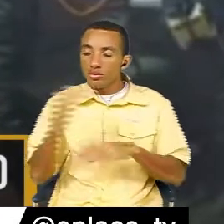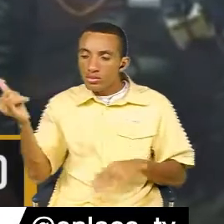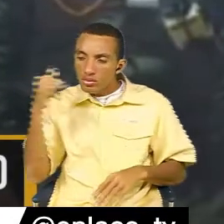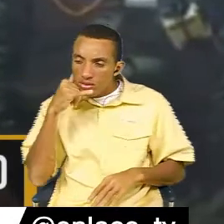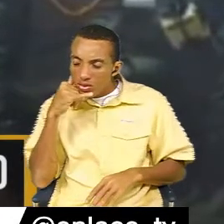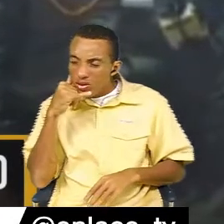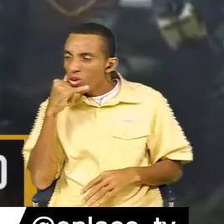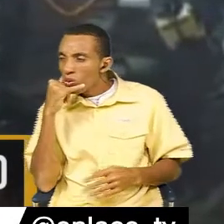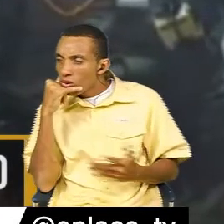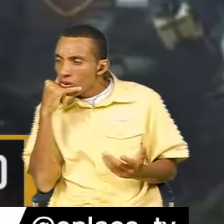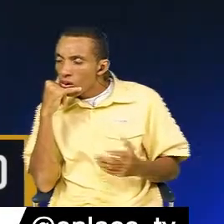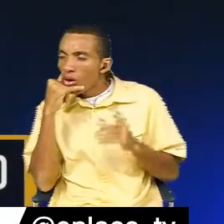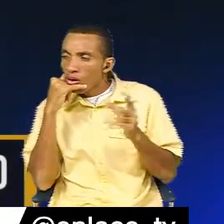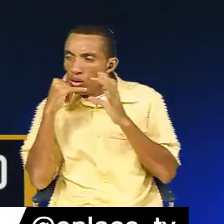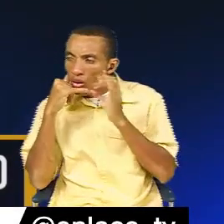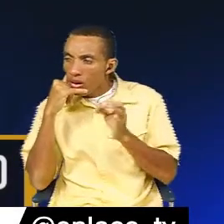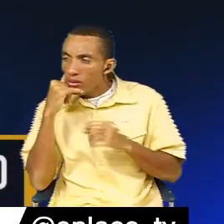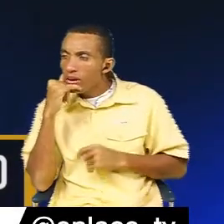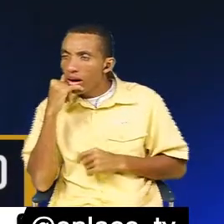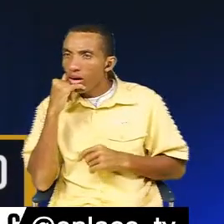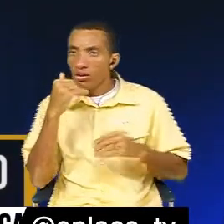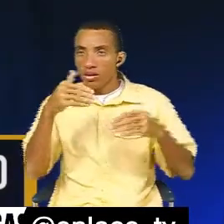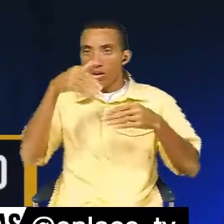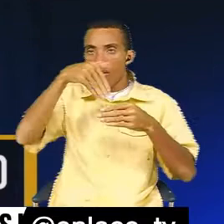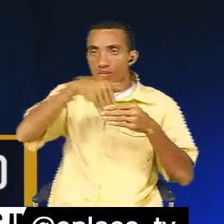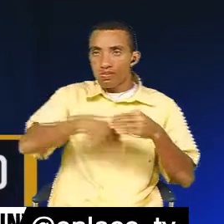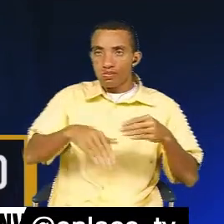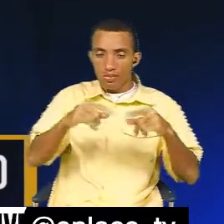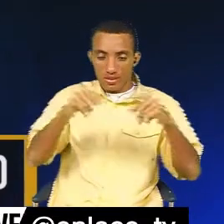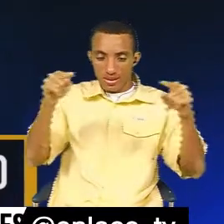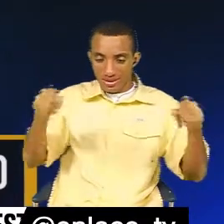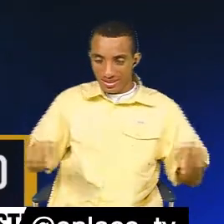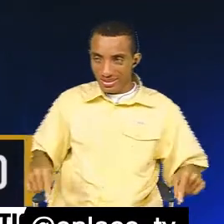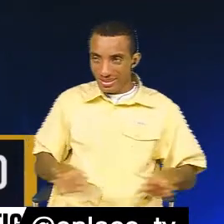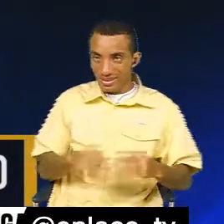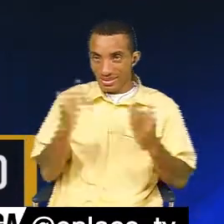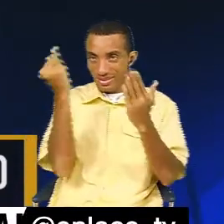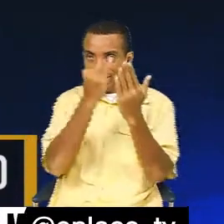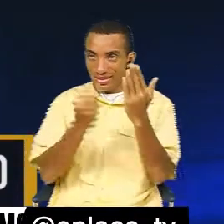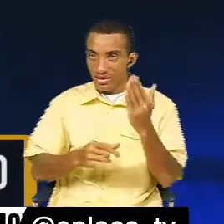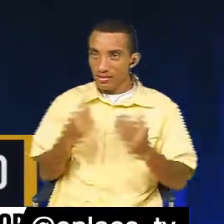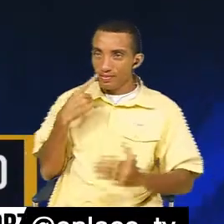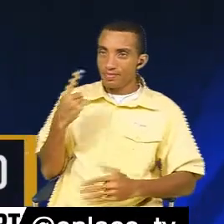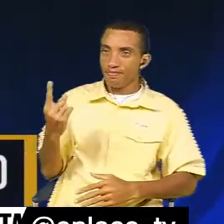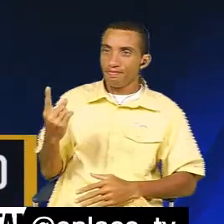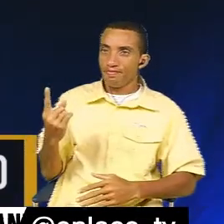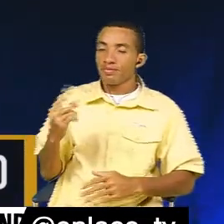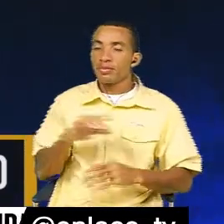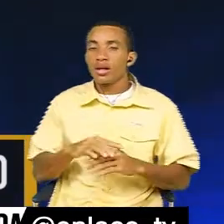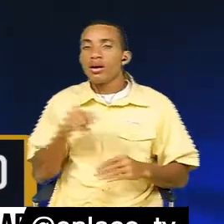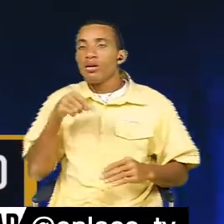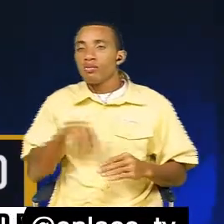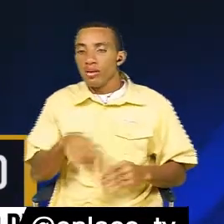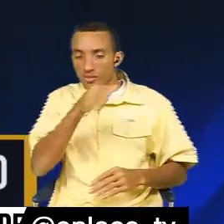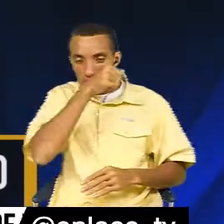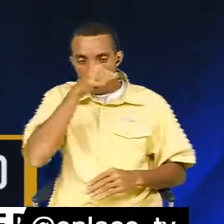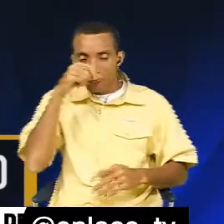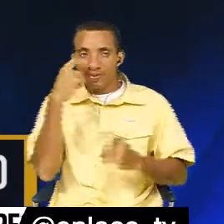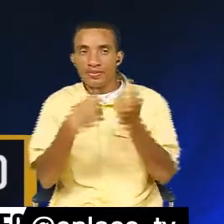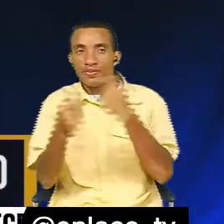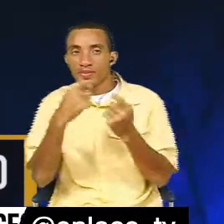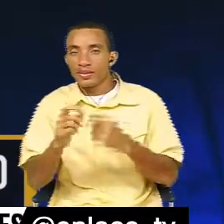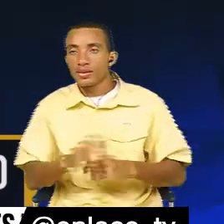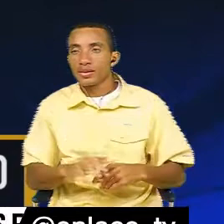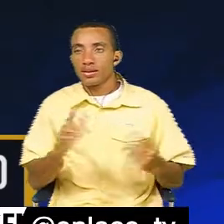de un hombre que al interior de este cuadro transportaba los 1.500 gramos de la sustancia alucinógena que estaban listas para ser